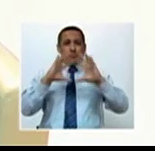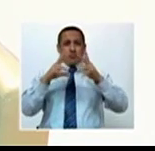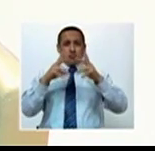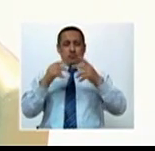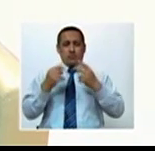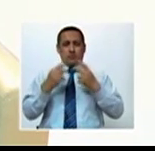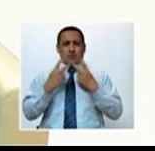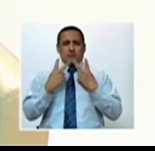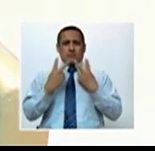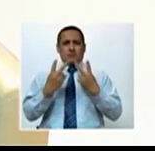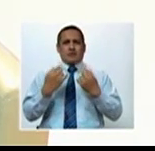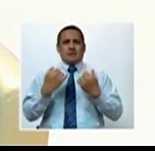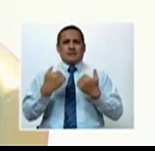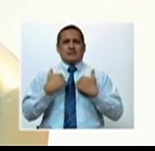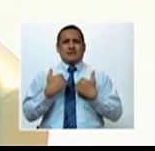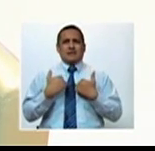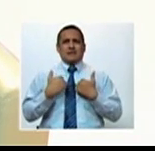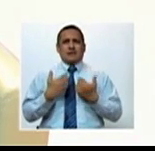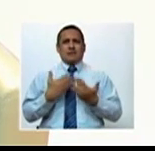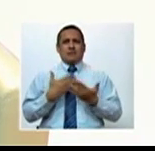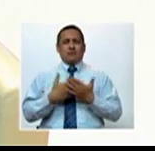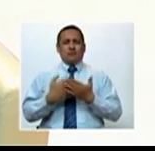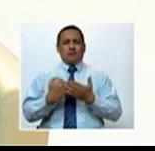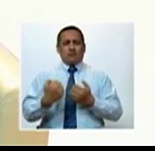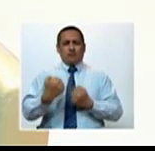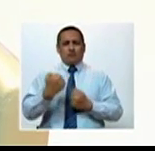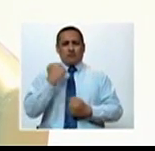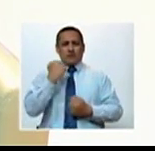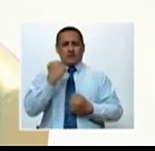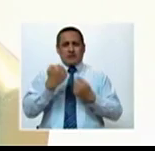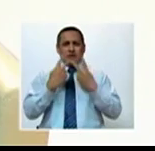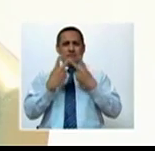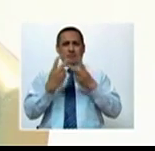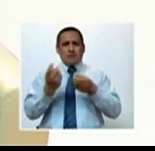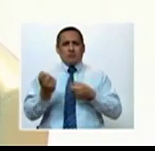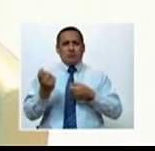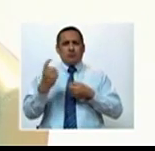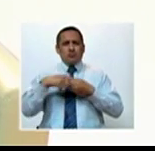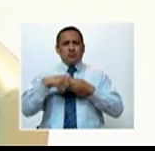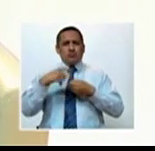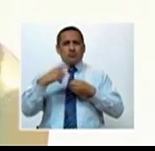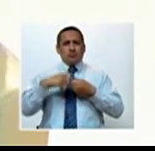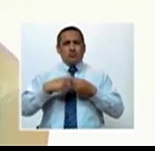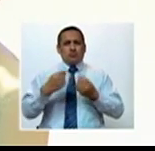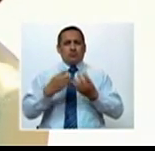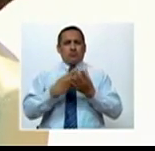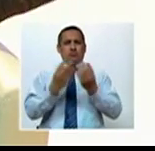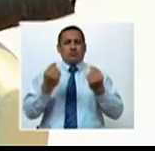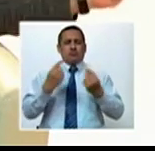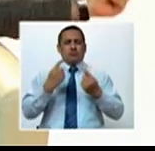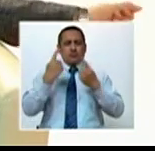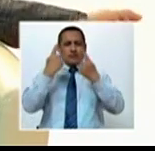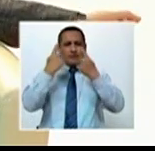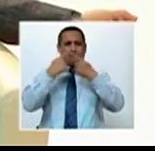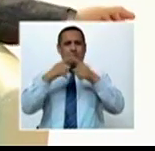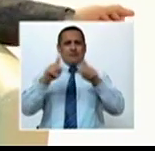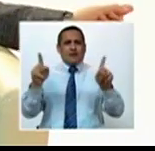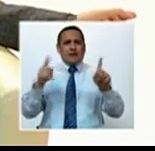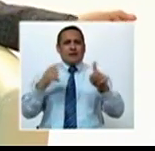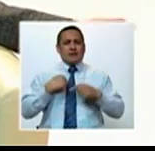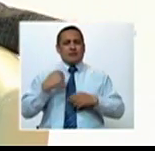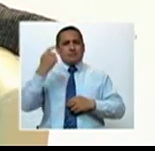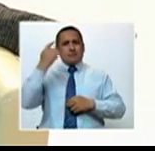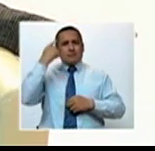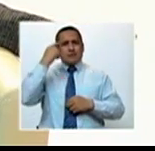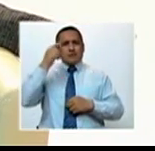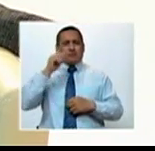Perú, tiene una potencia y una toxicidad en el cerebro distinta a la marihuana